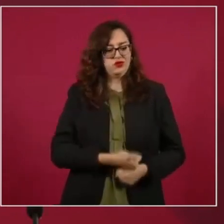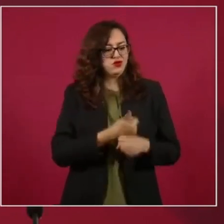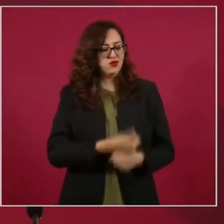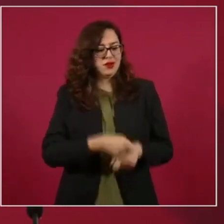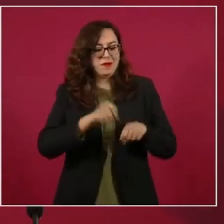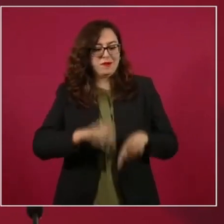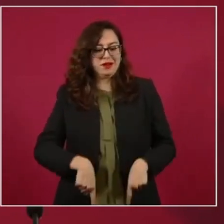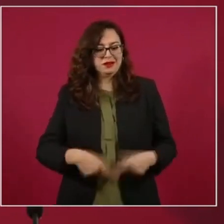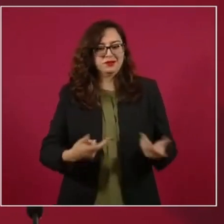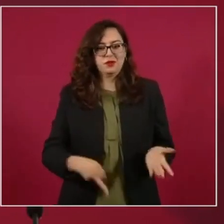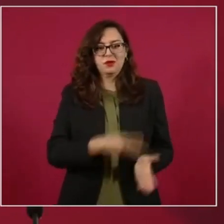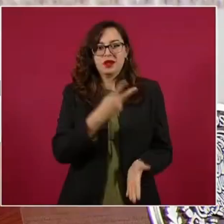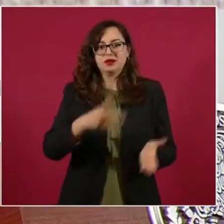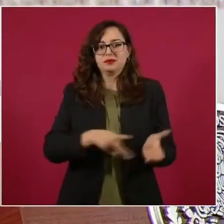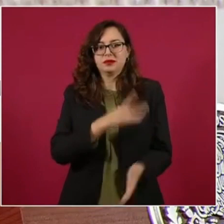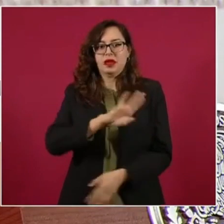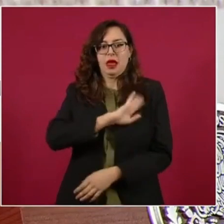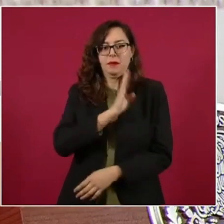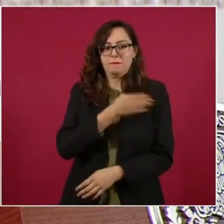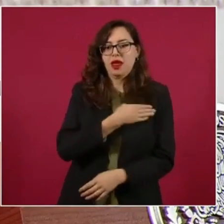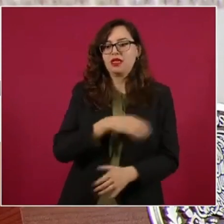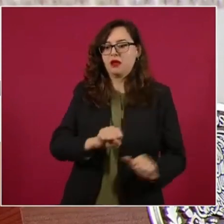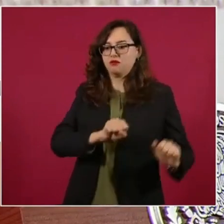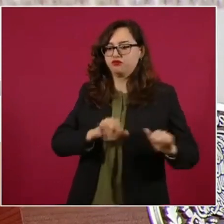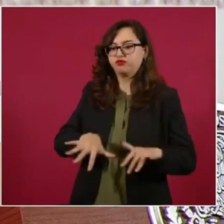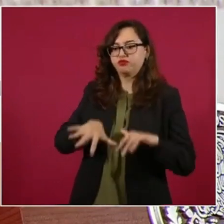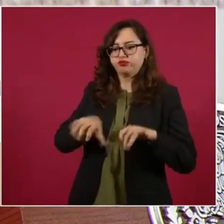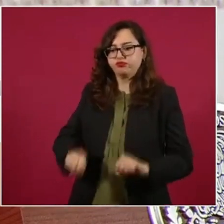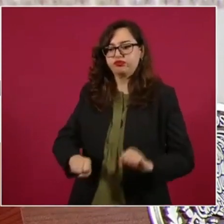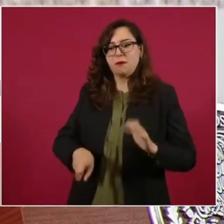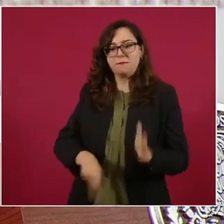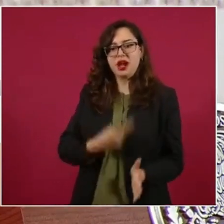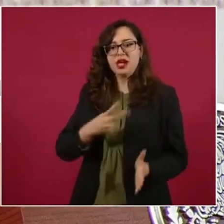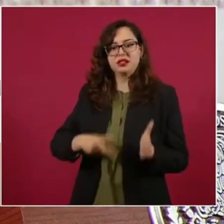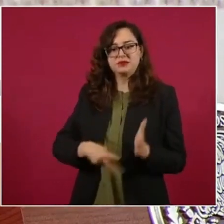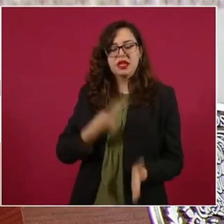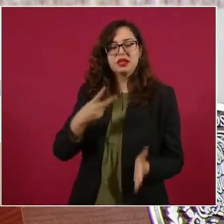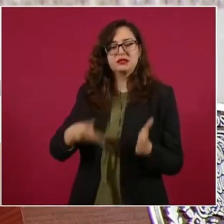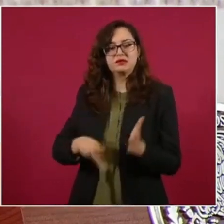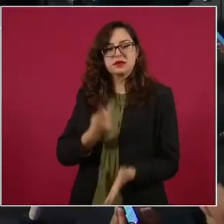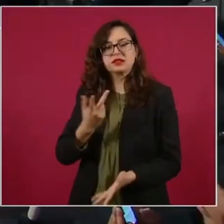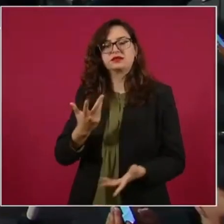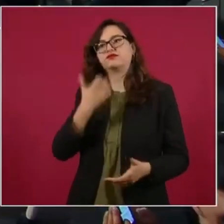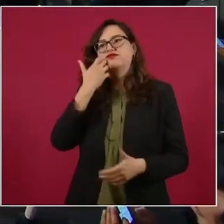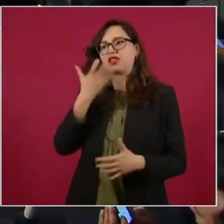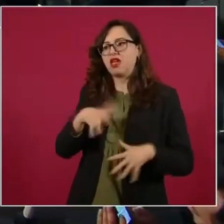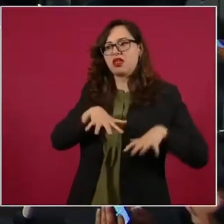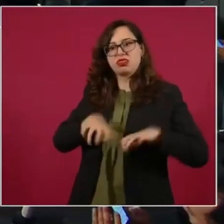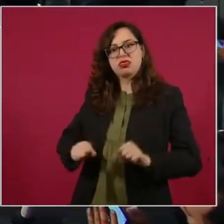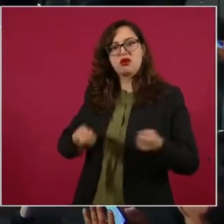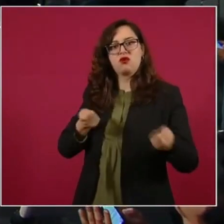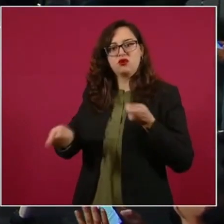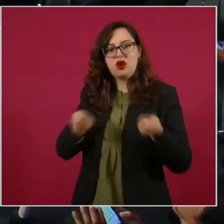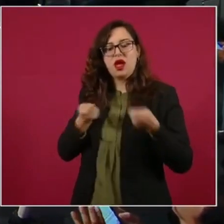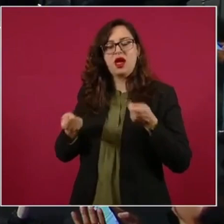con varios intentos después de que se logró la independencia de reconquista.